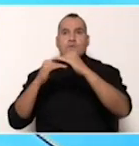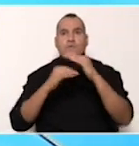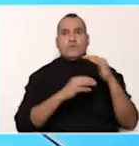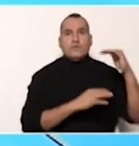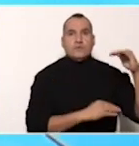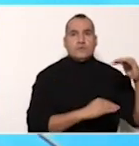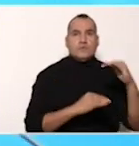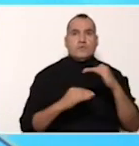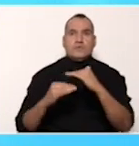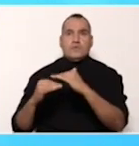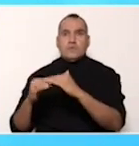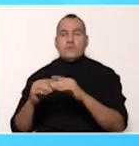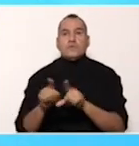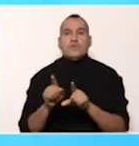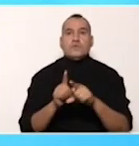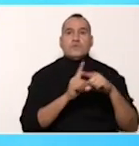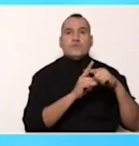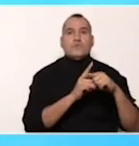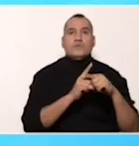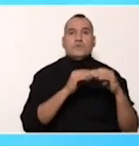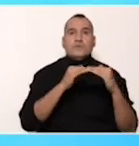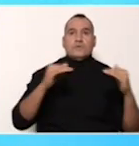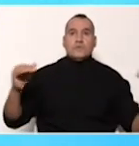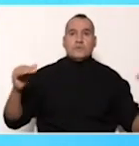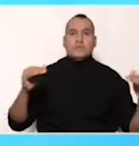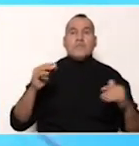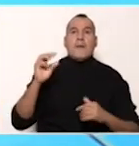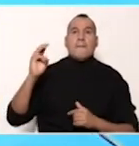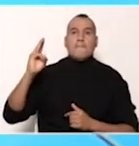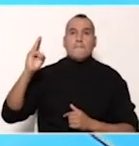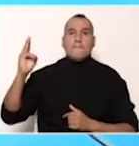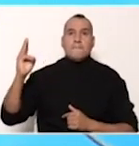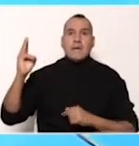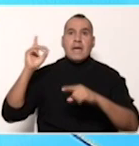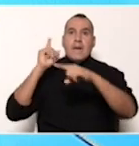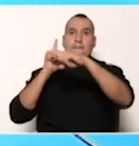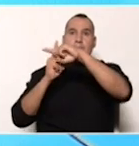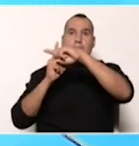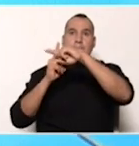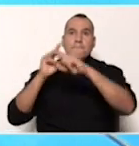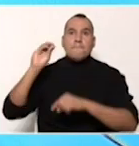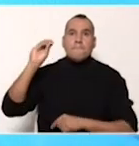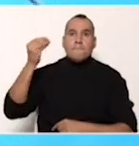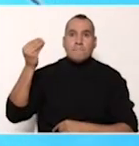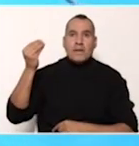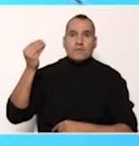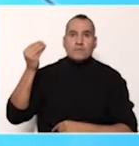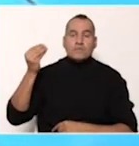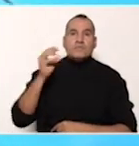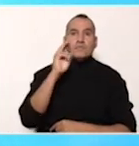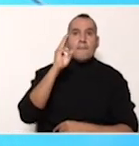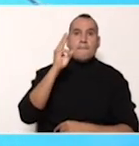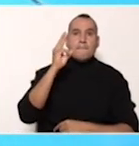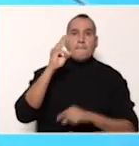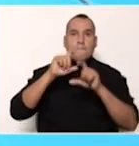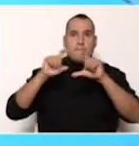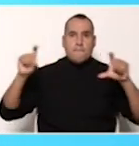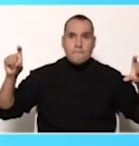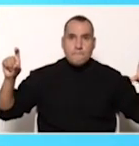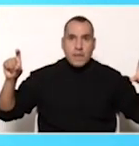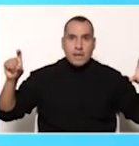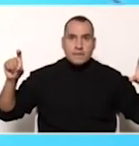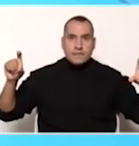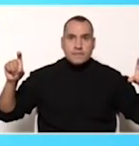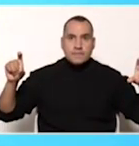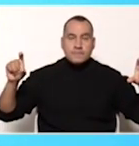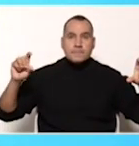arriba porque me piden sumar P de X más Q de X. P de X es 4X a la 3 más